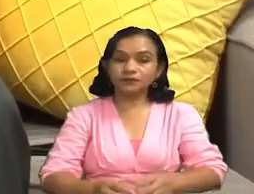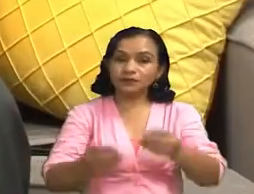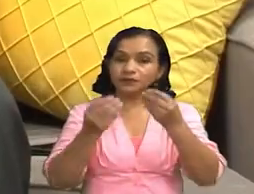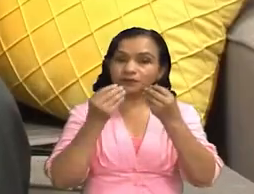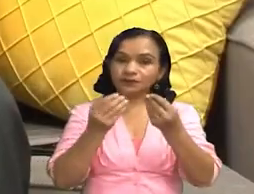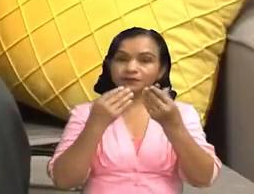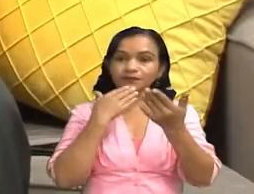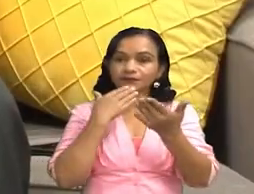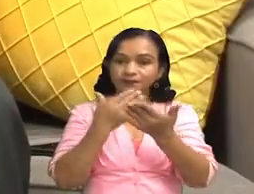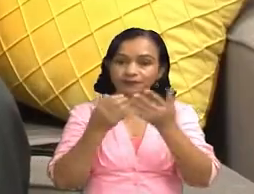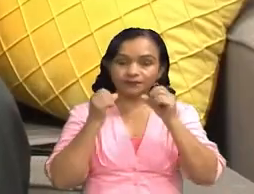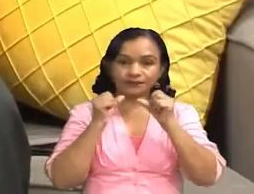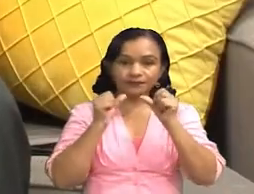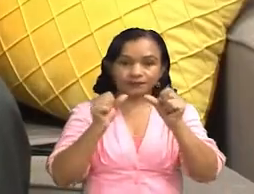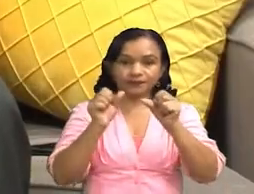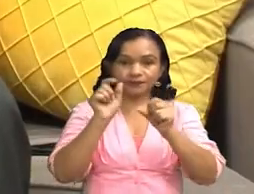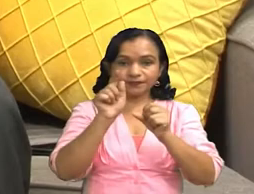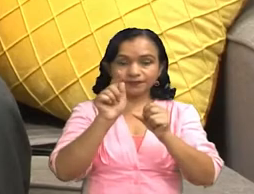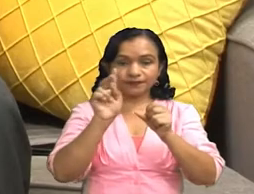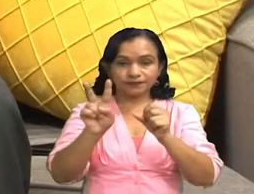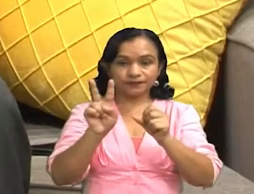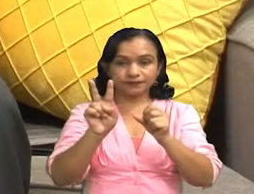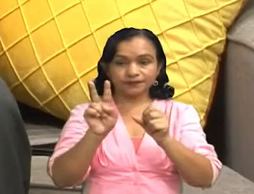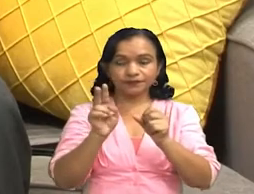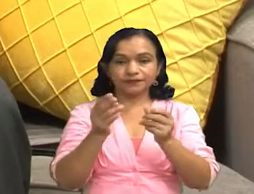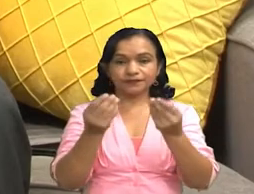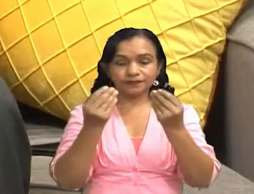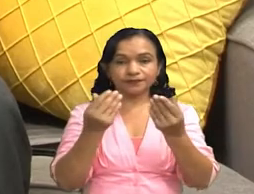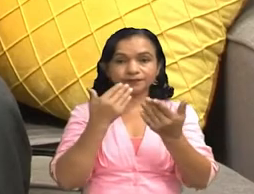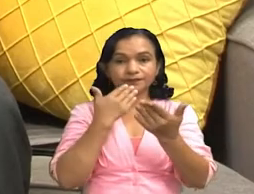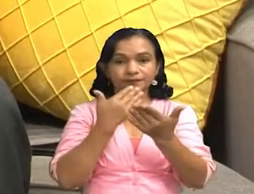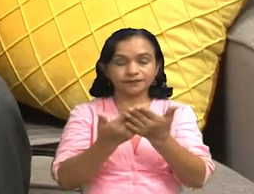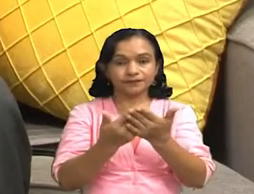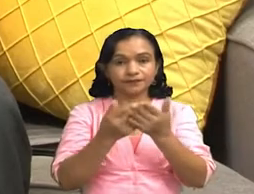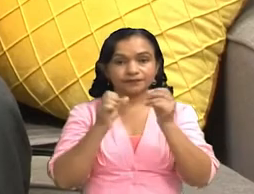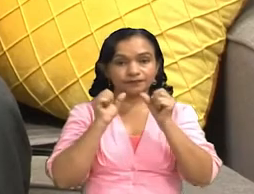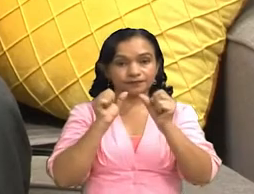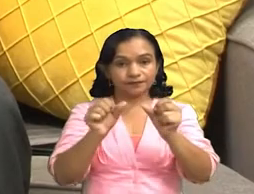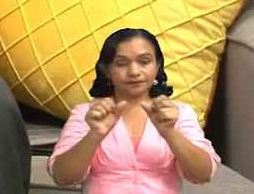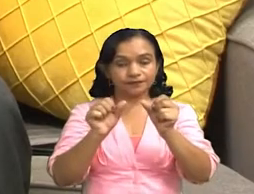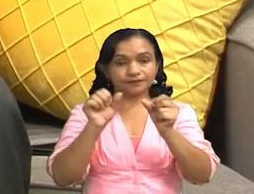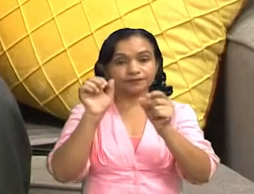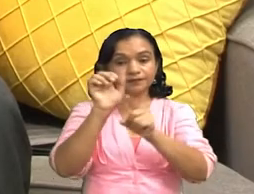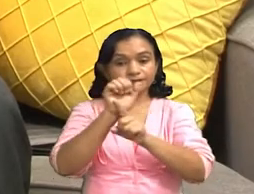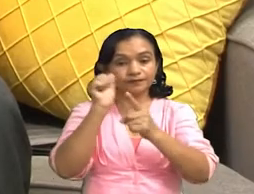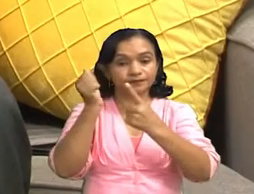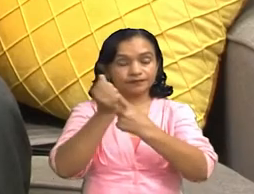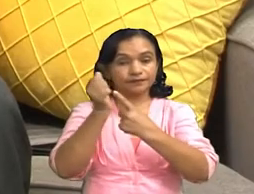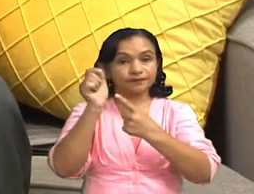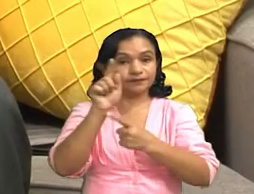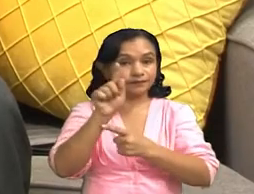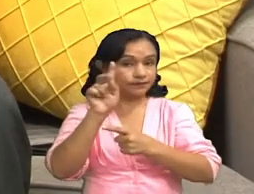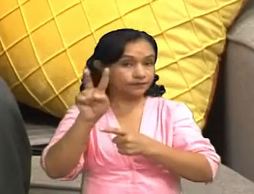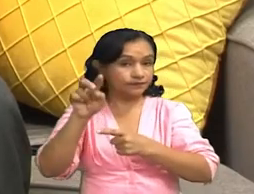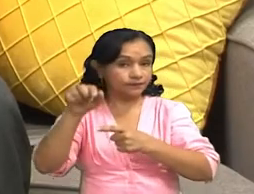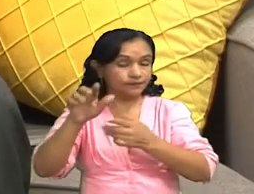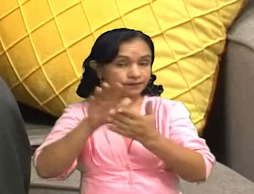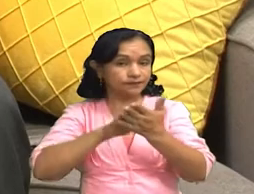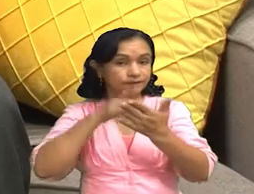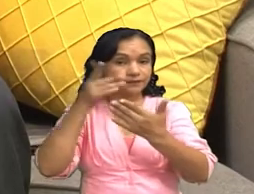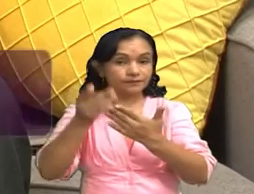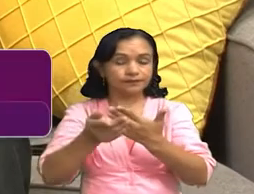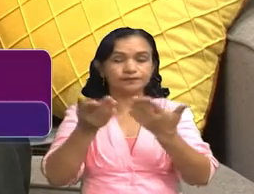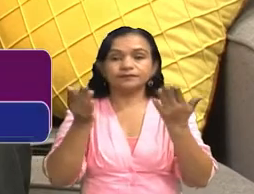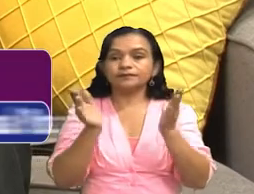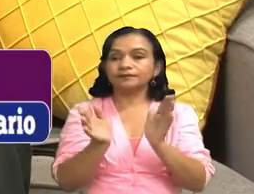Muchísimas gracias por continuar en sintonía del canal parlamentario. Muchísimas gracias por continuar acompañándonos en su programa desde el Parlamento. Compañero Ricardo, pues un